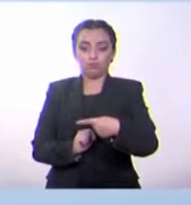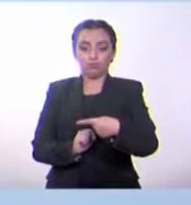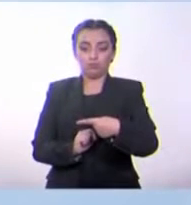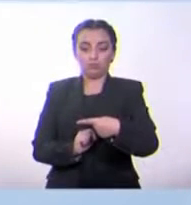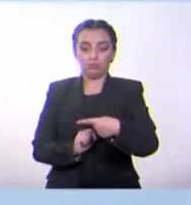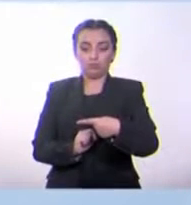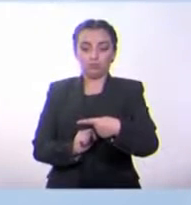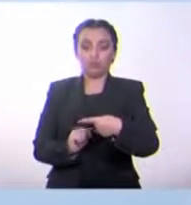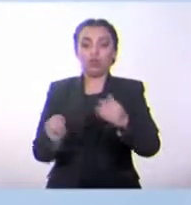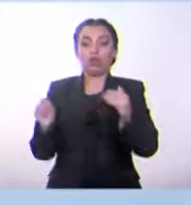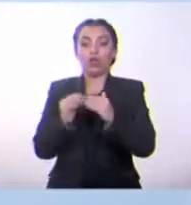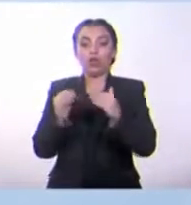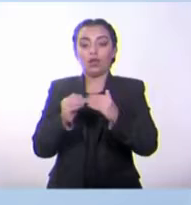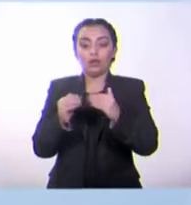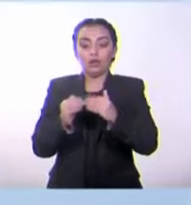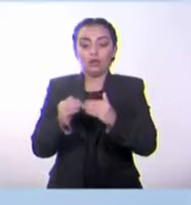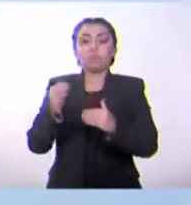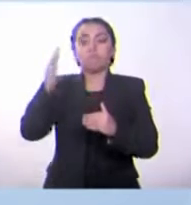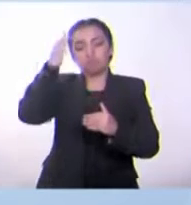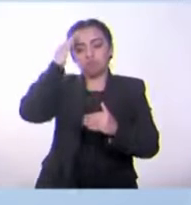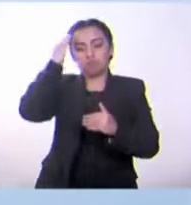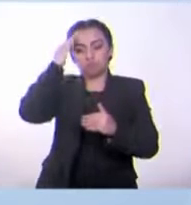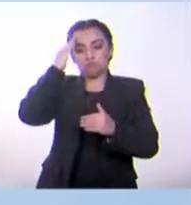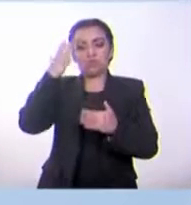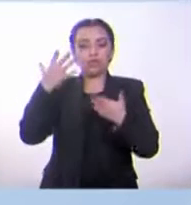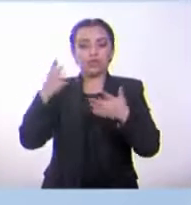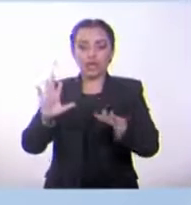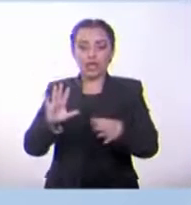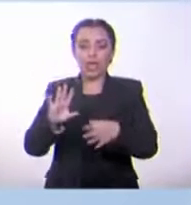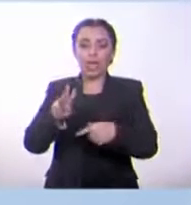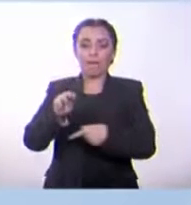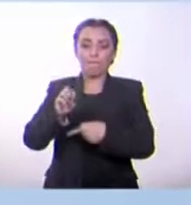También tengo la masa molar ya calculada,